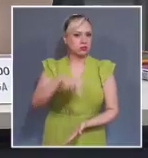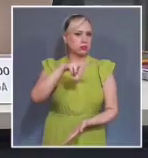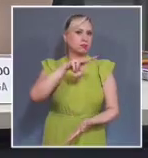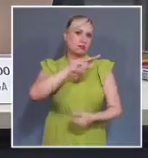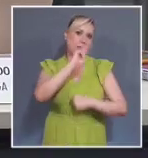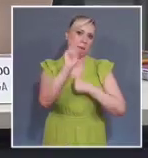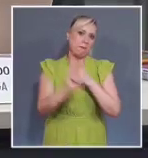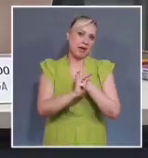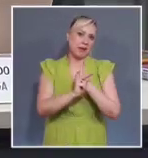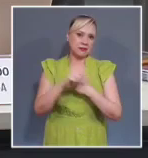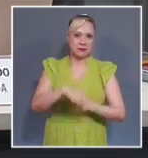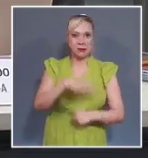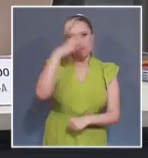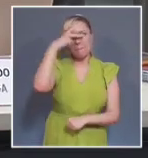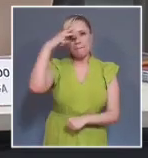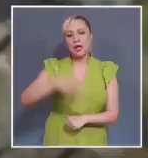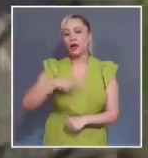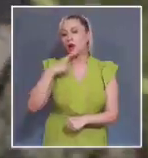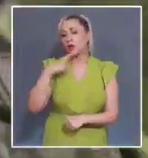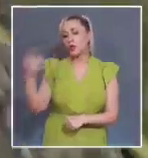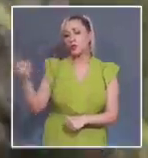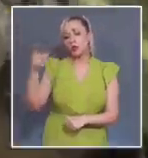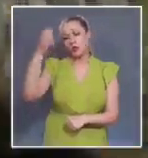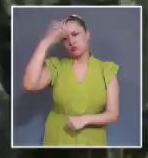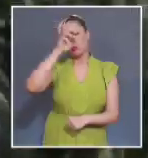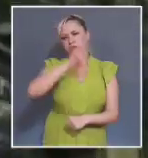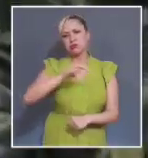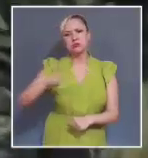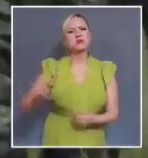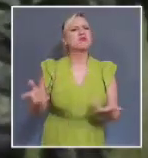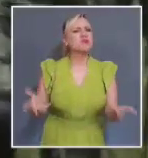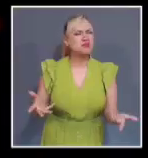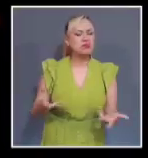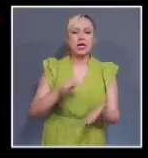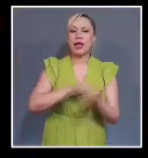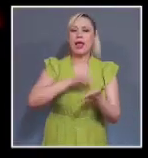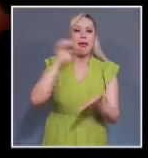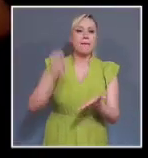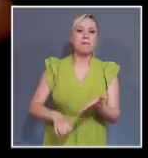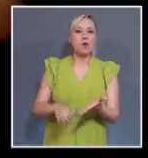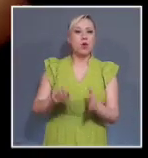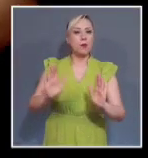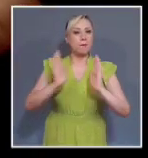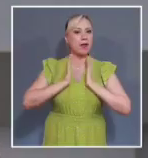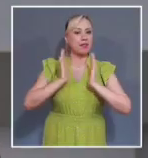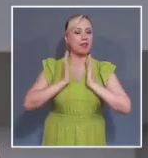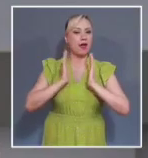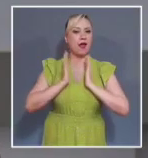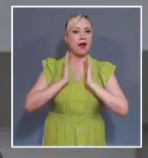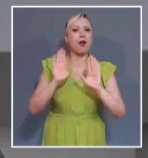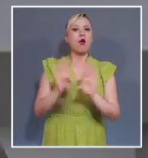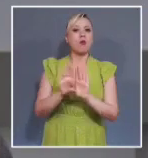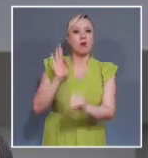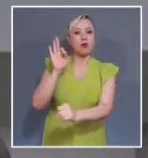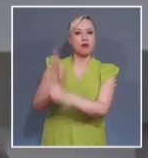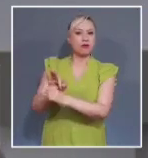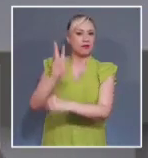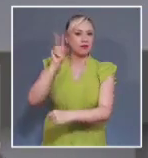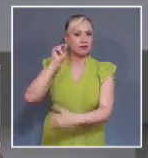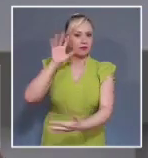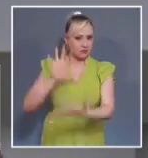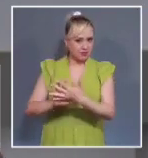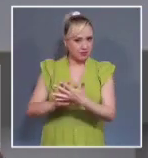México, mencionaron especialistas como ejemplo la discusión en torno al fuero militar y la prisión preventiva. Una creciente